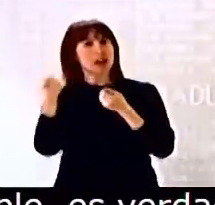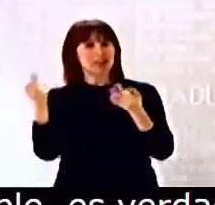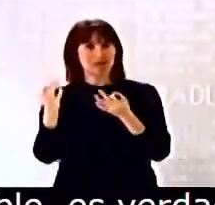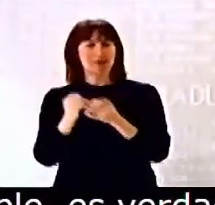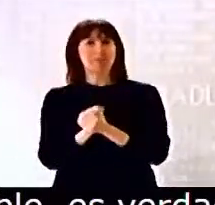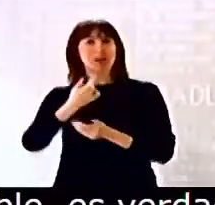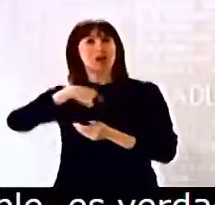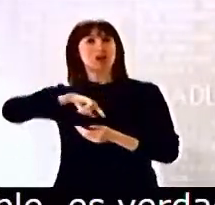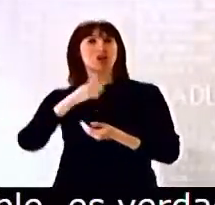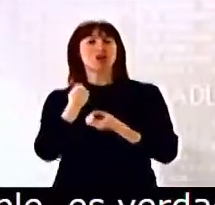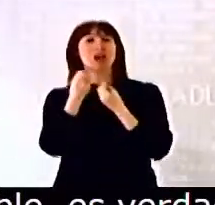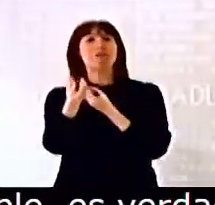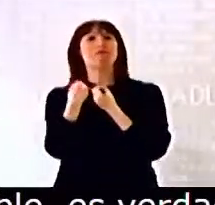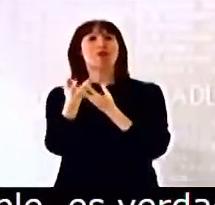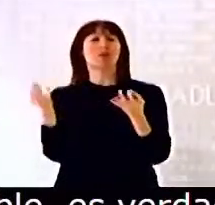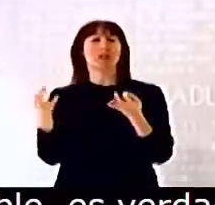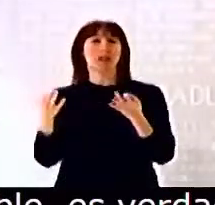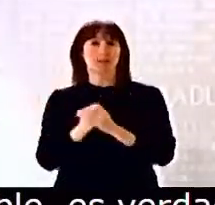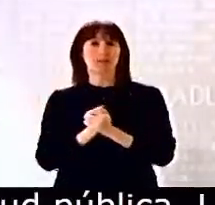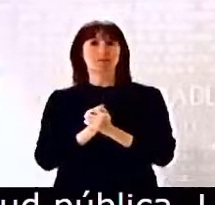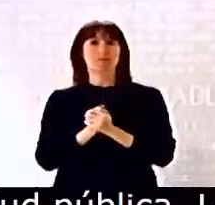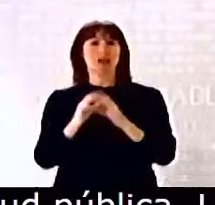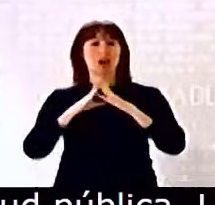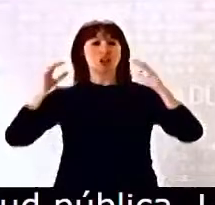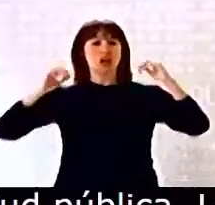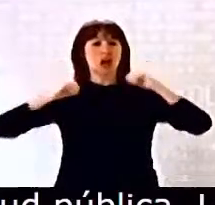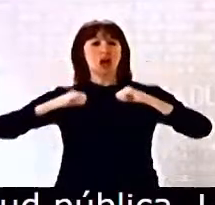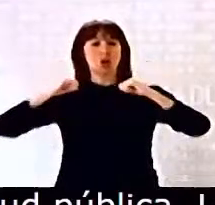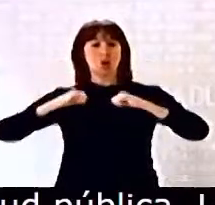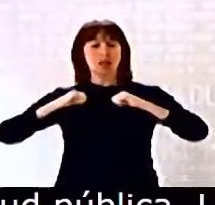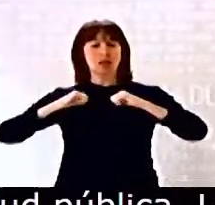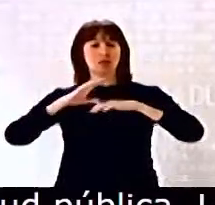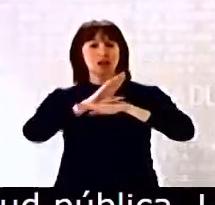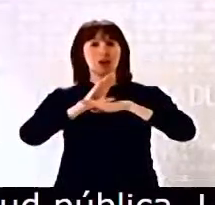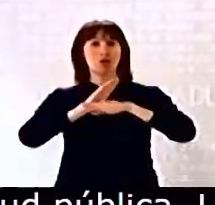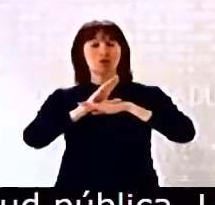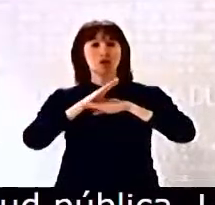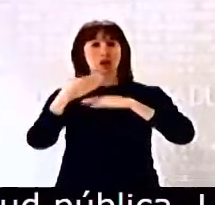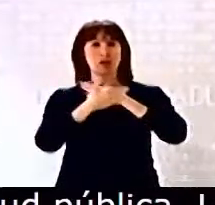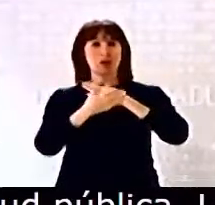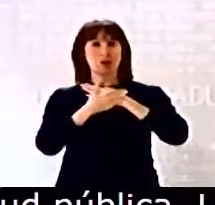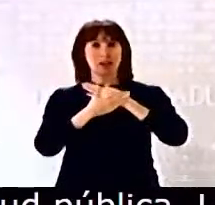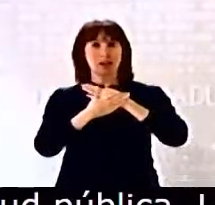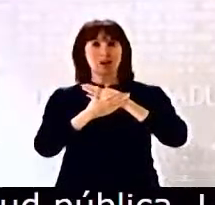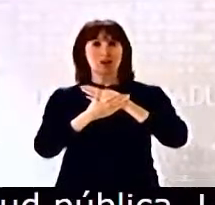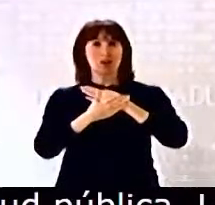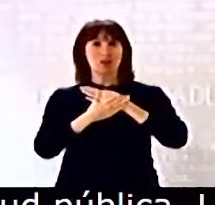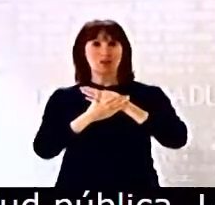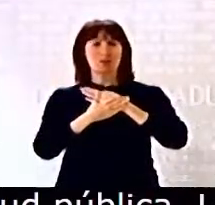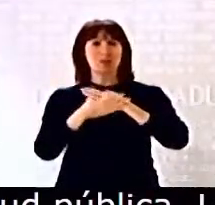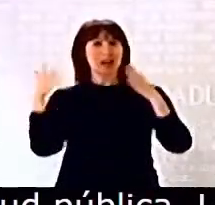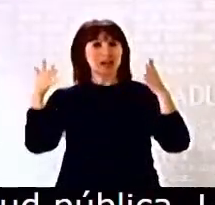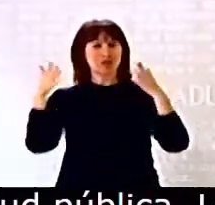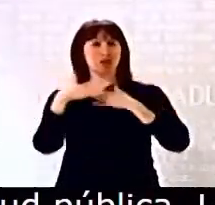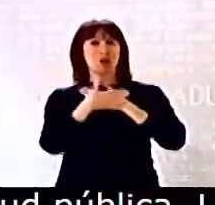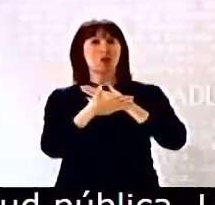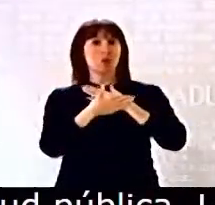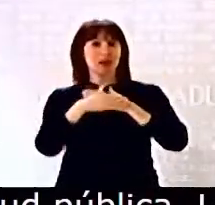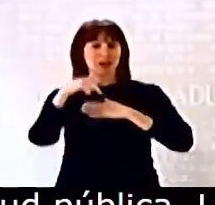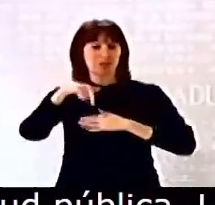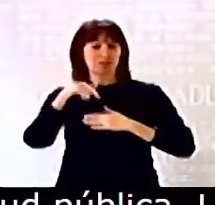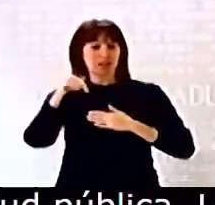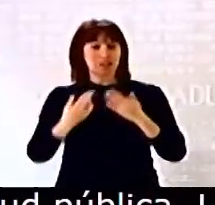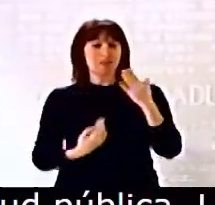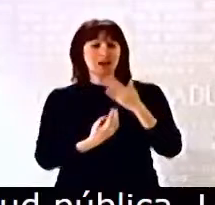Les informo a continuación de los acuerdos adoptados en Consejo de Gobierno en la sesión ordinaria de esta mañana